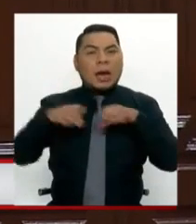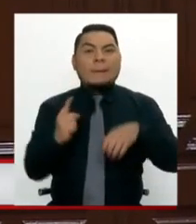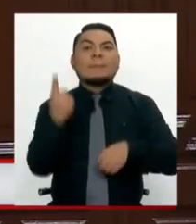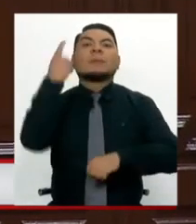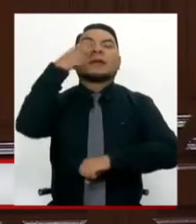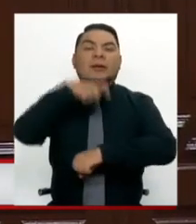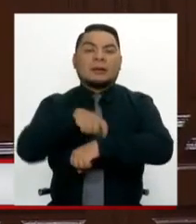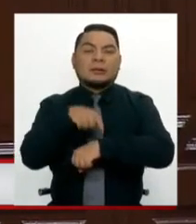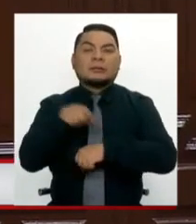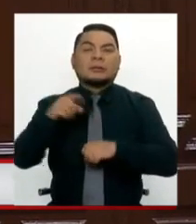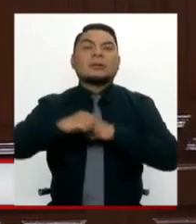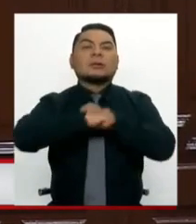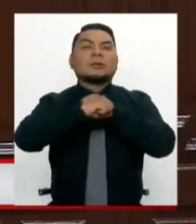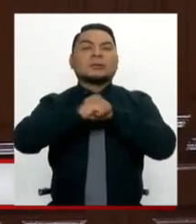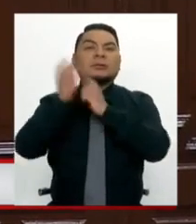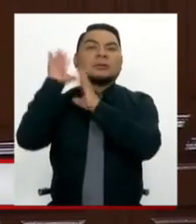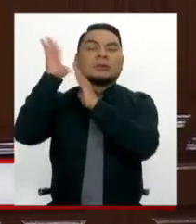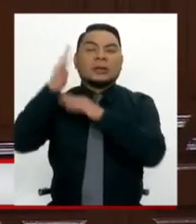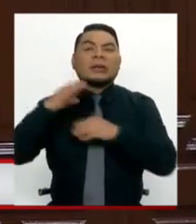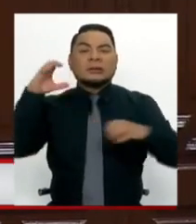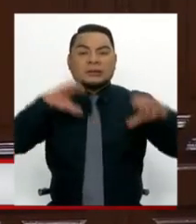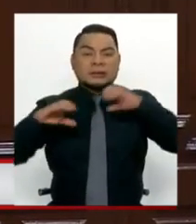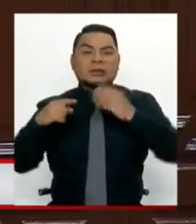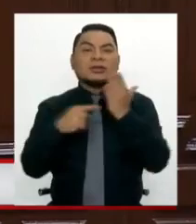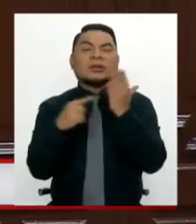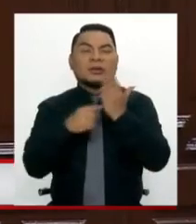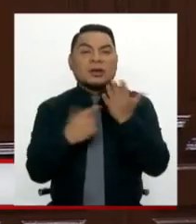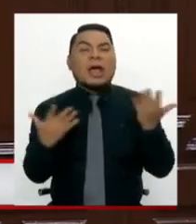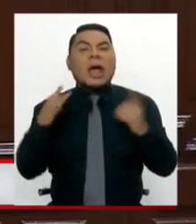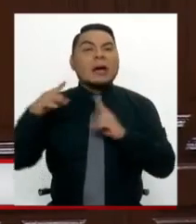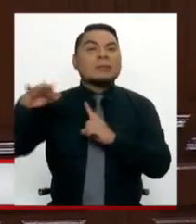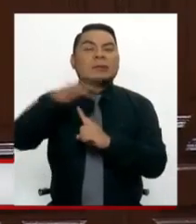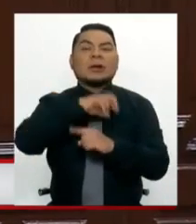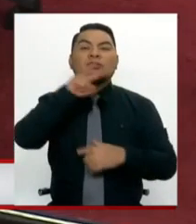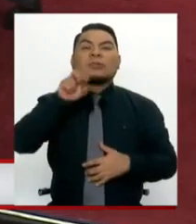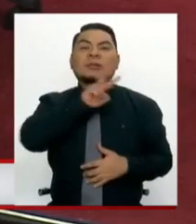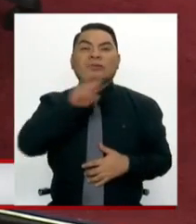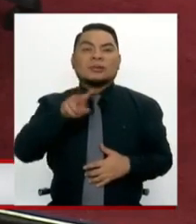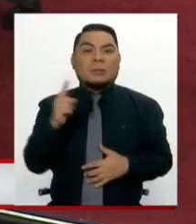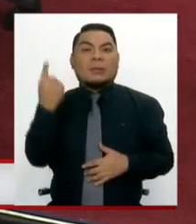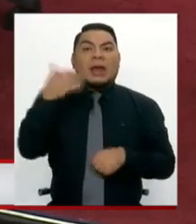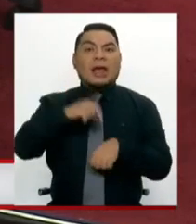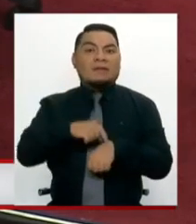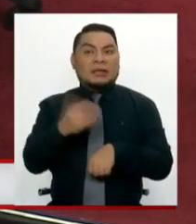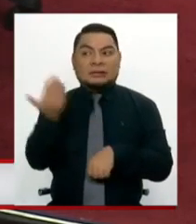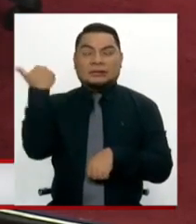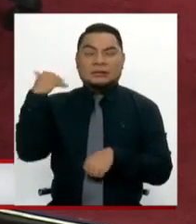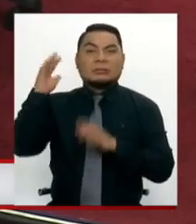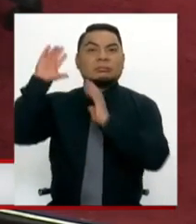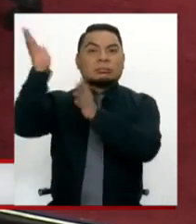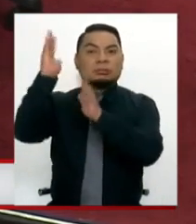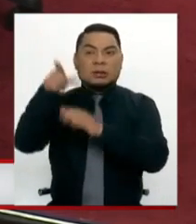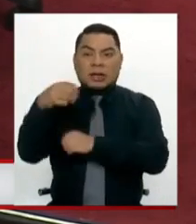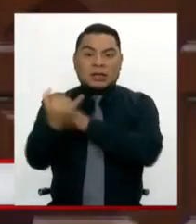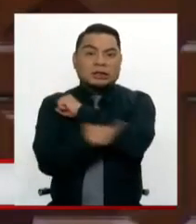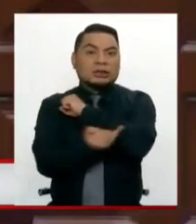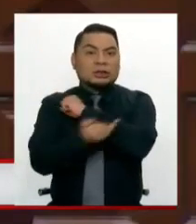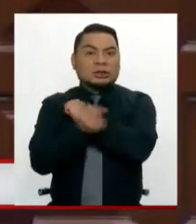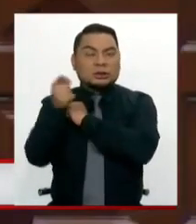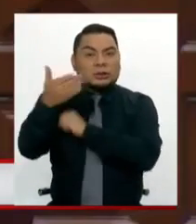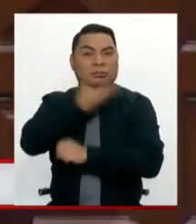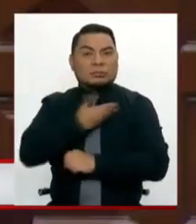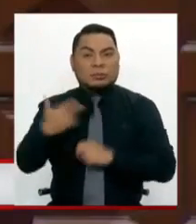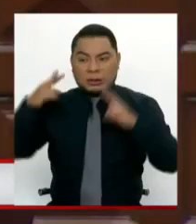primera vez el evento de Ciencia y Tecnología Ambiental 2022, donde los institutos públicos de